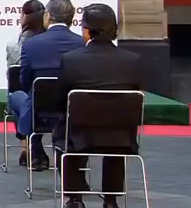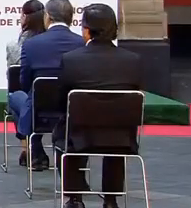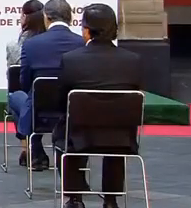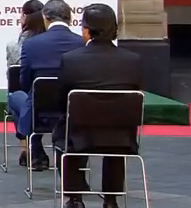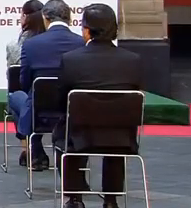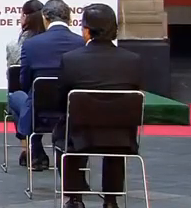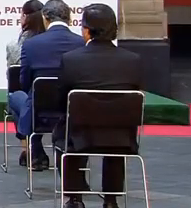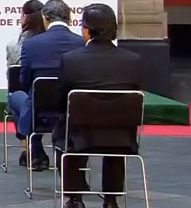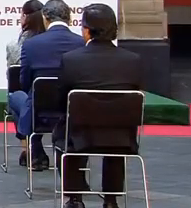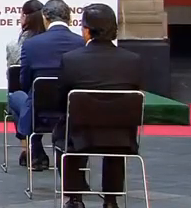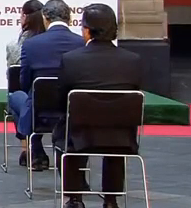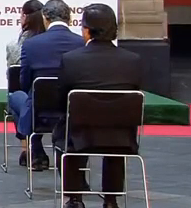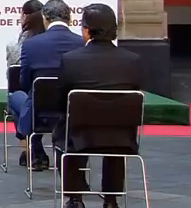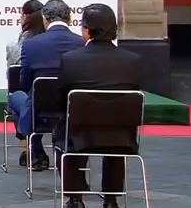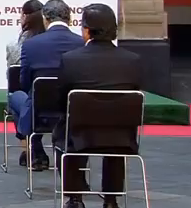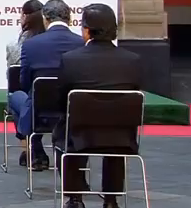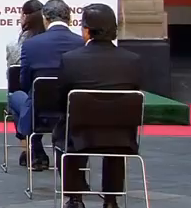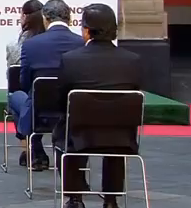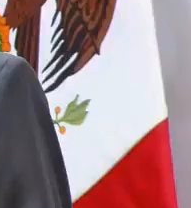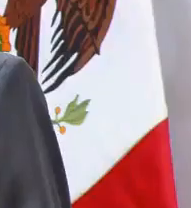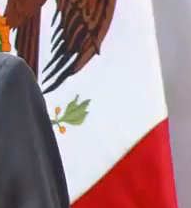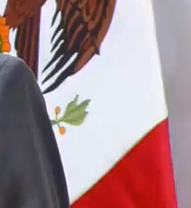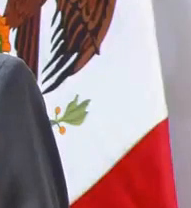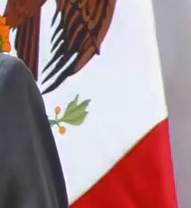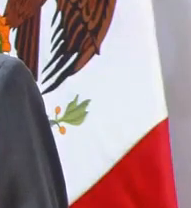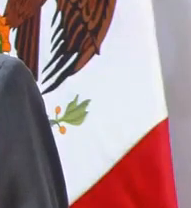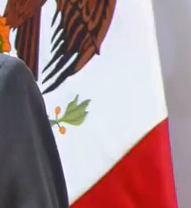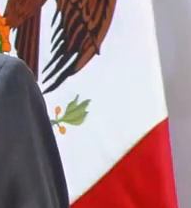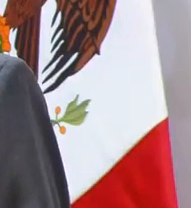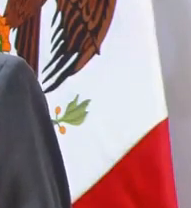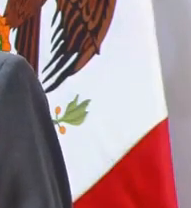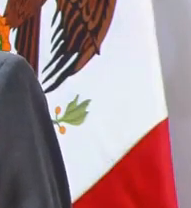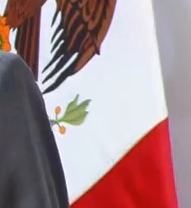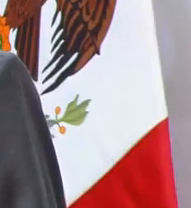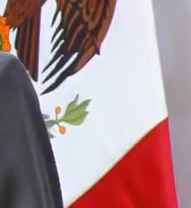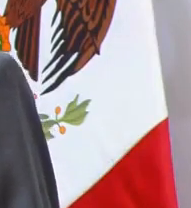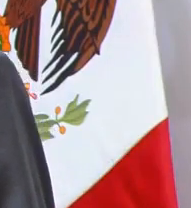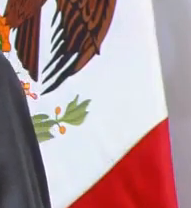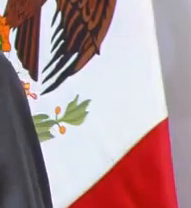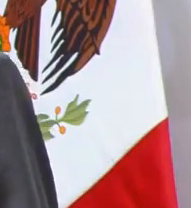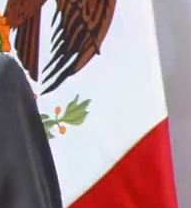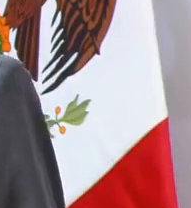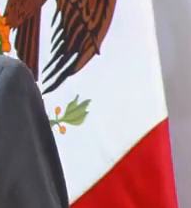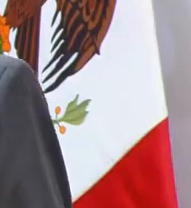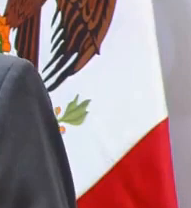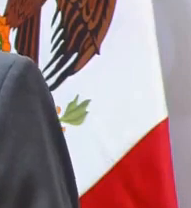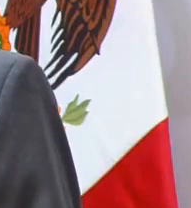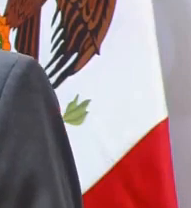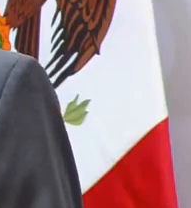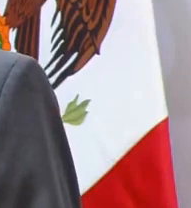régimen, los periódicos conservadores y grupos de conspiradores que enlistaron en su